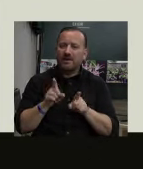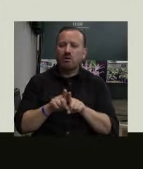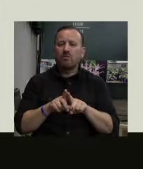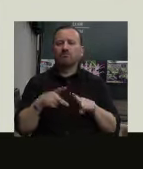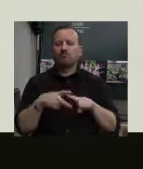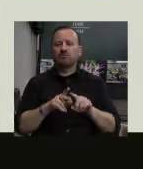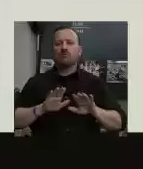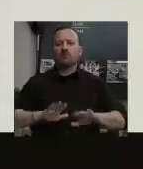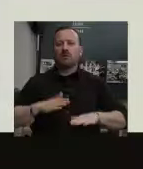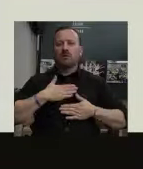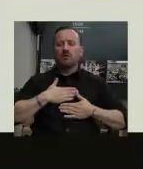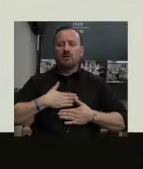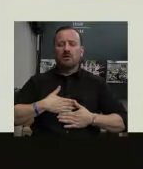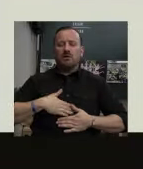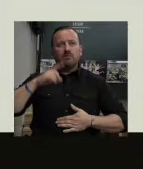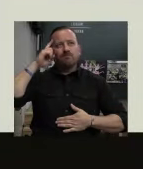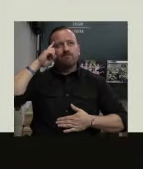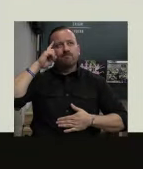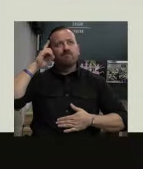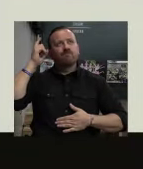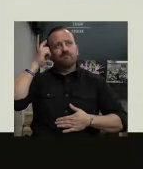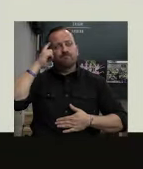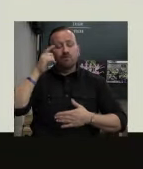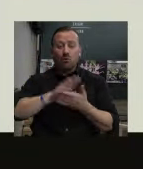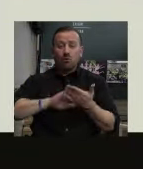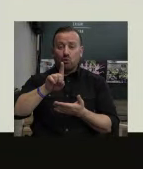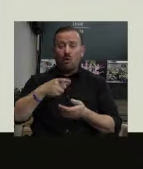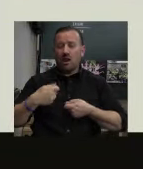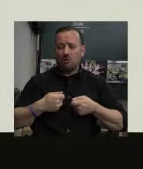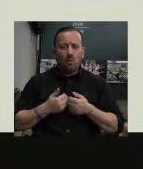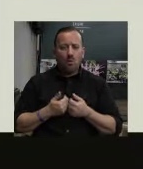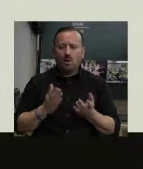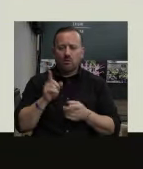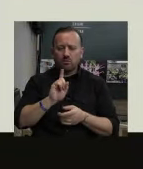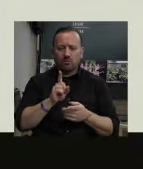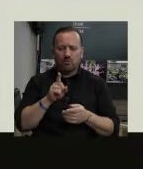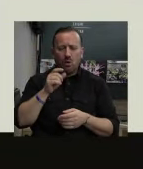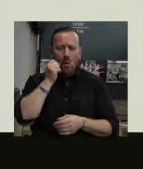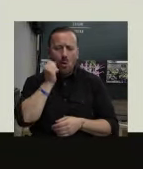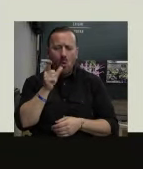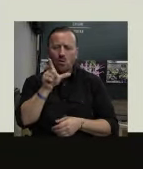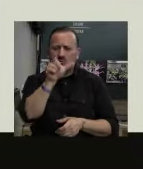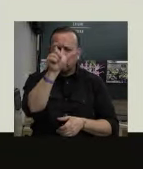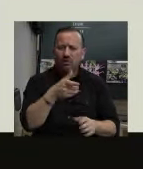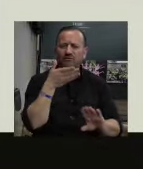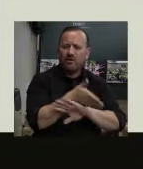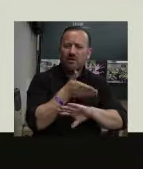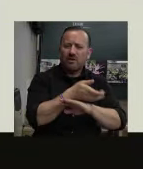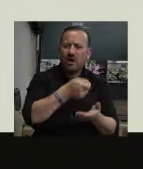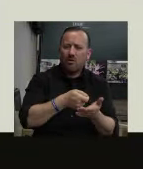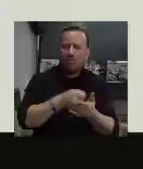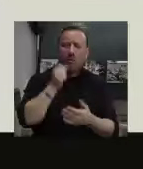detenerse si en un negocio cualquiera tú no te detienes a preguntarte quién es tu cliente cuál es tu